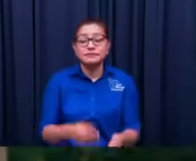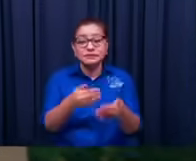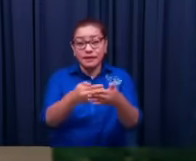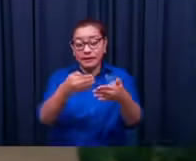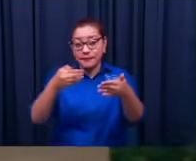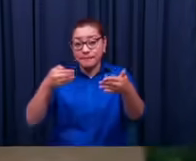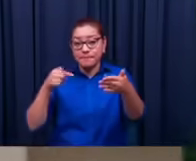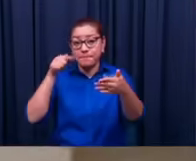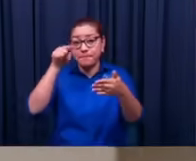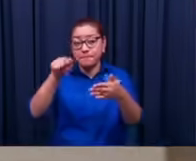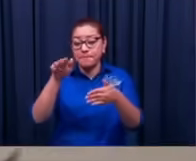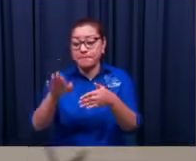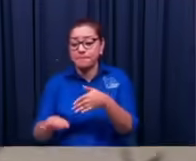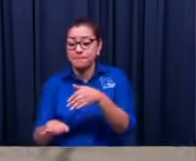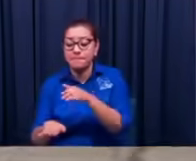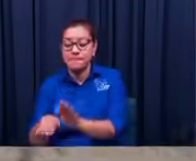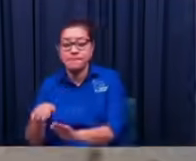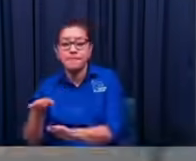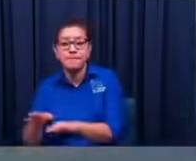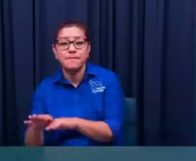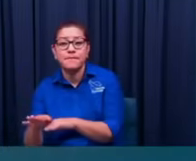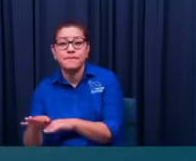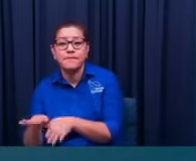aparta tu pie de su senda.